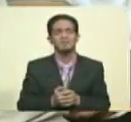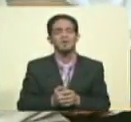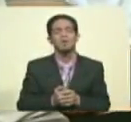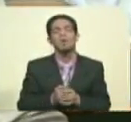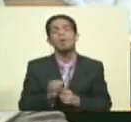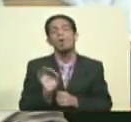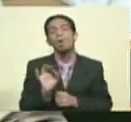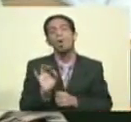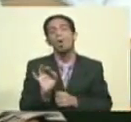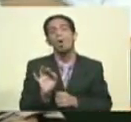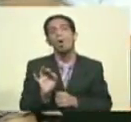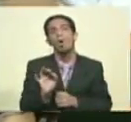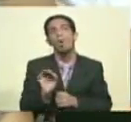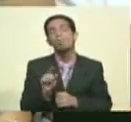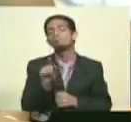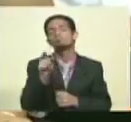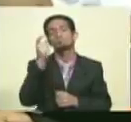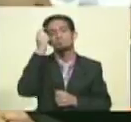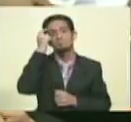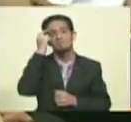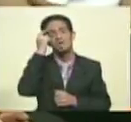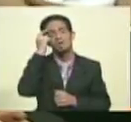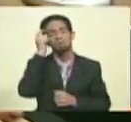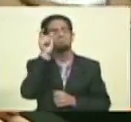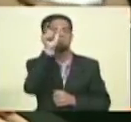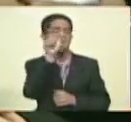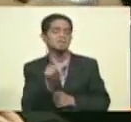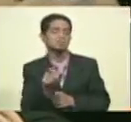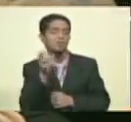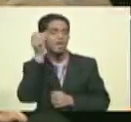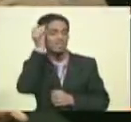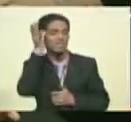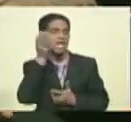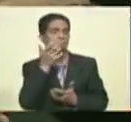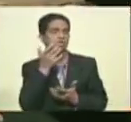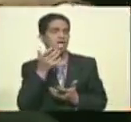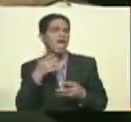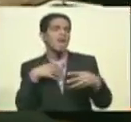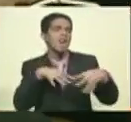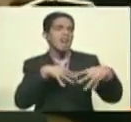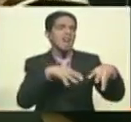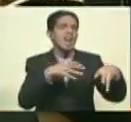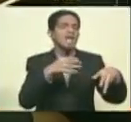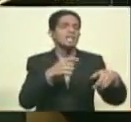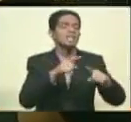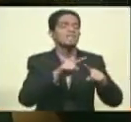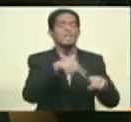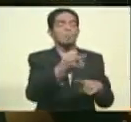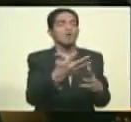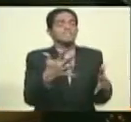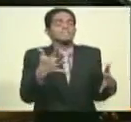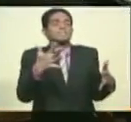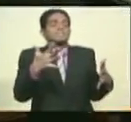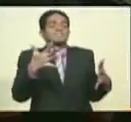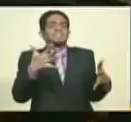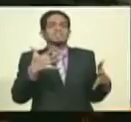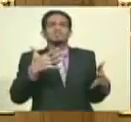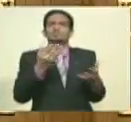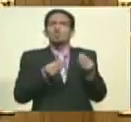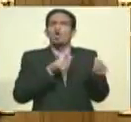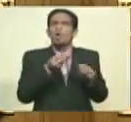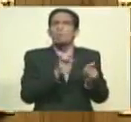a alguien se le ocurrió y la cosa se salió de las manos, como dijo aquel líder